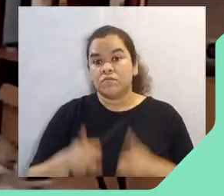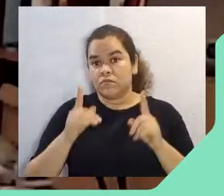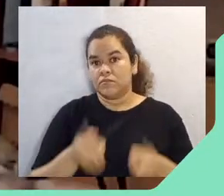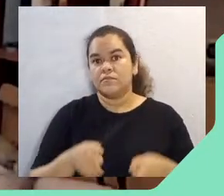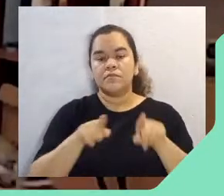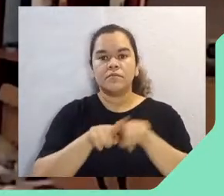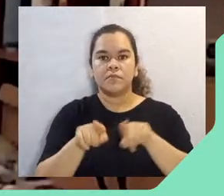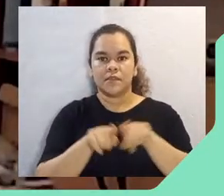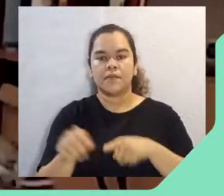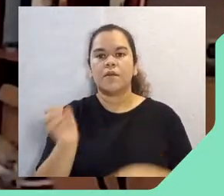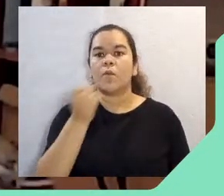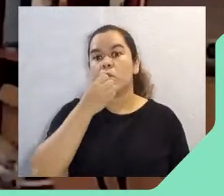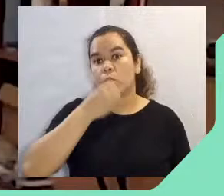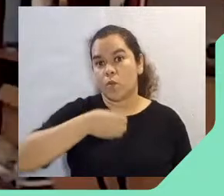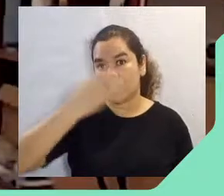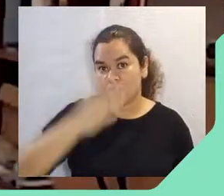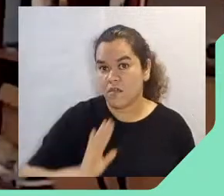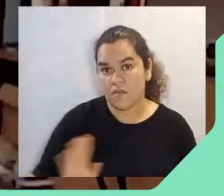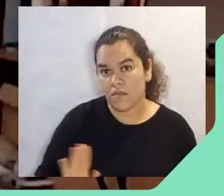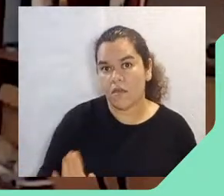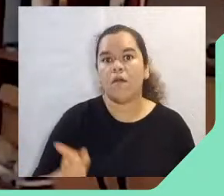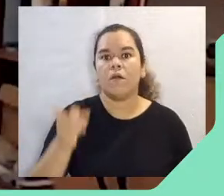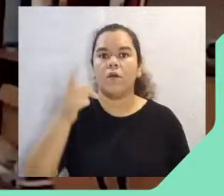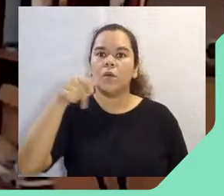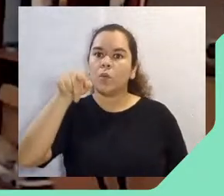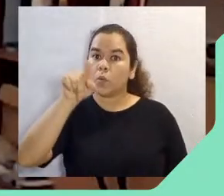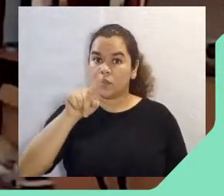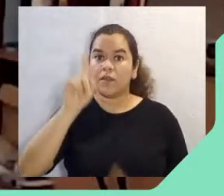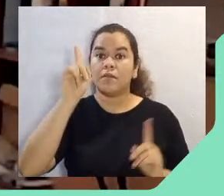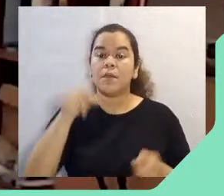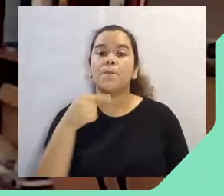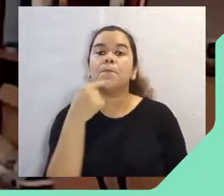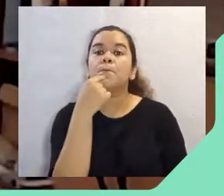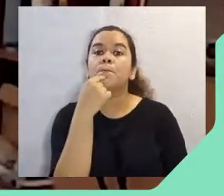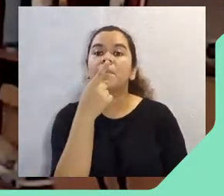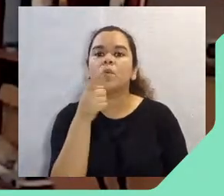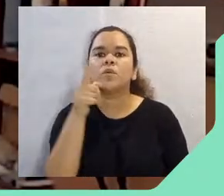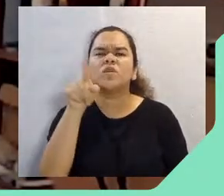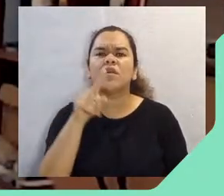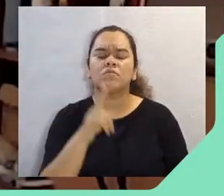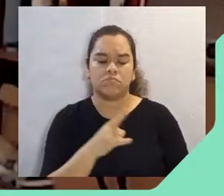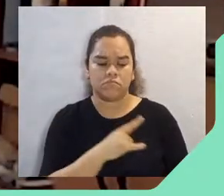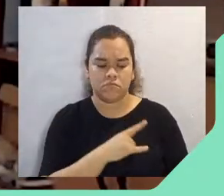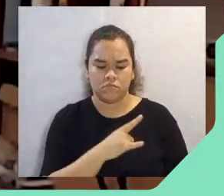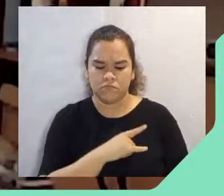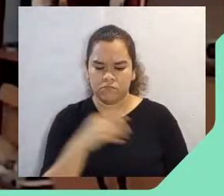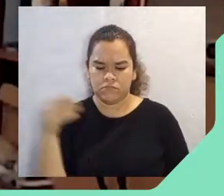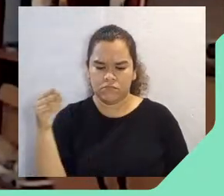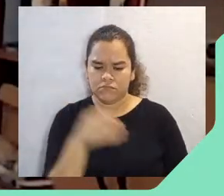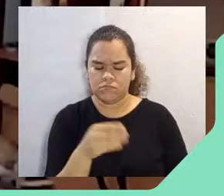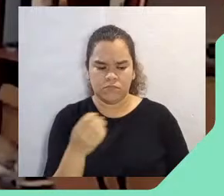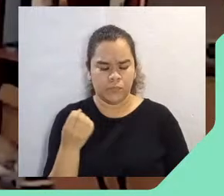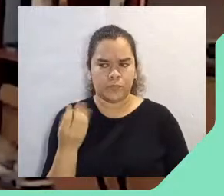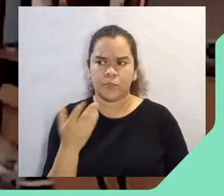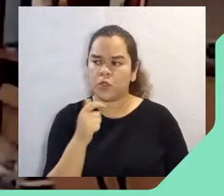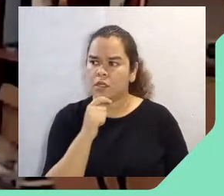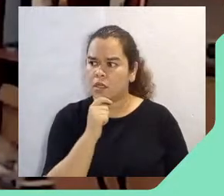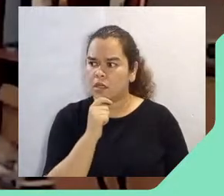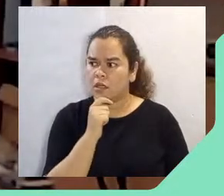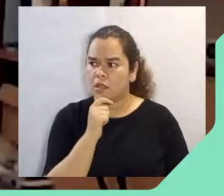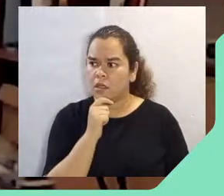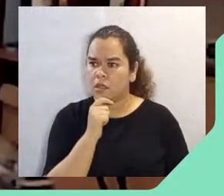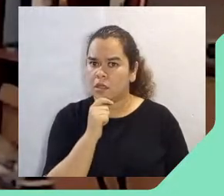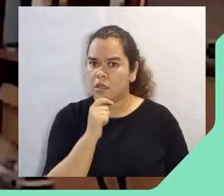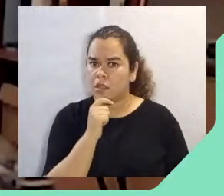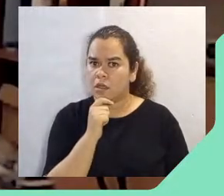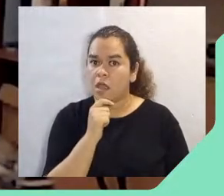ingeniería electricista, ustedes tienen que contestarse la pregunta de por qué van a la universidad. Como dijo la alumna, ustedes no están obligados